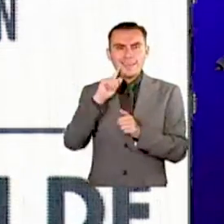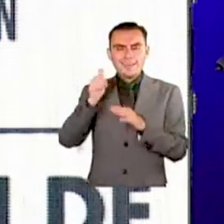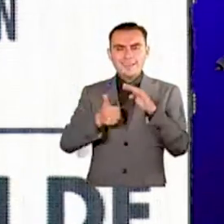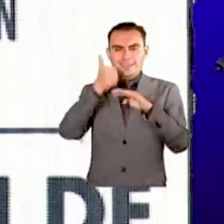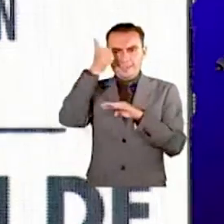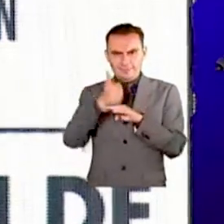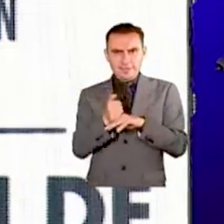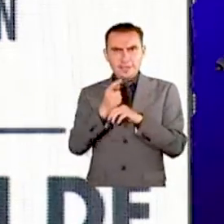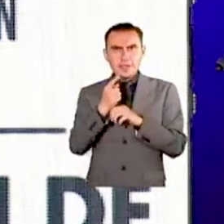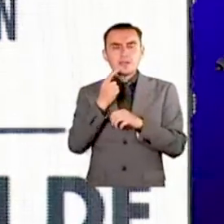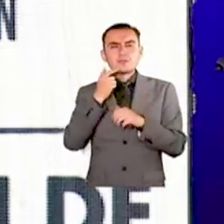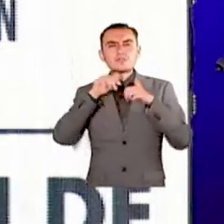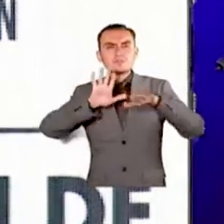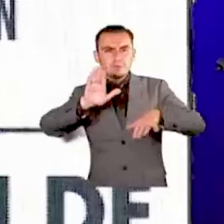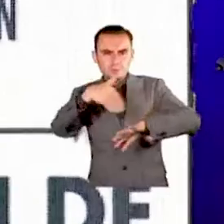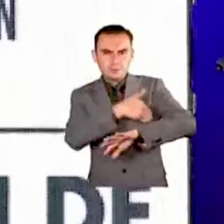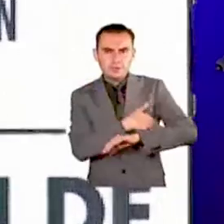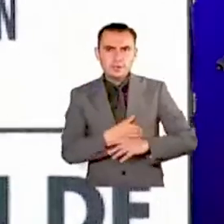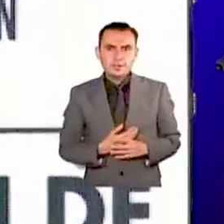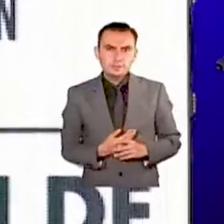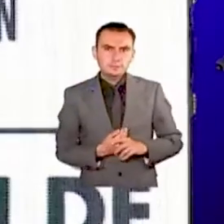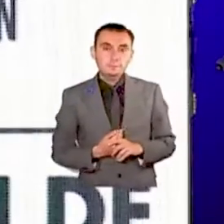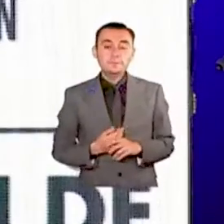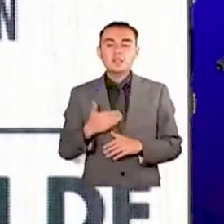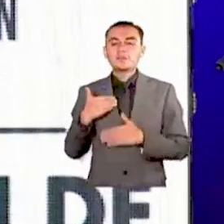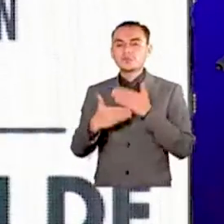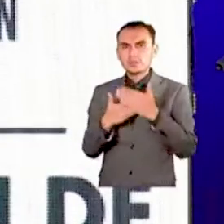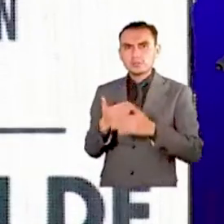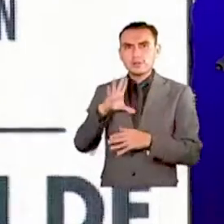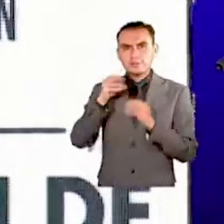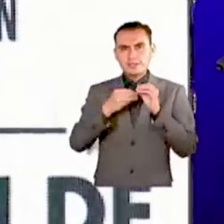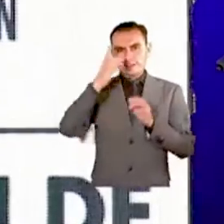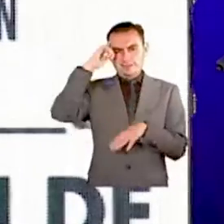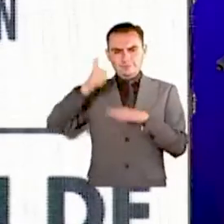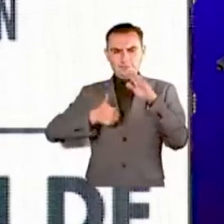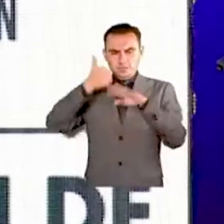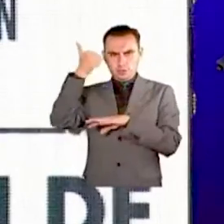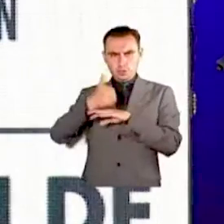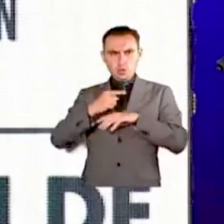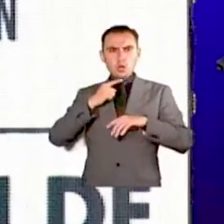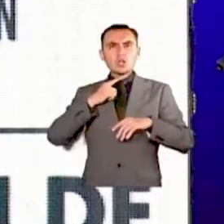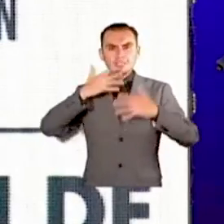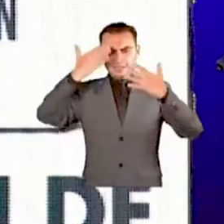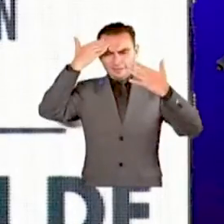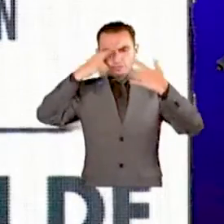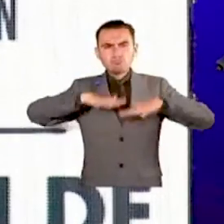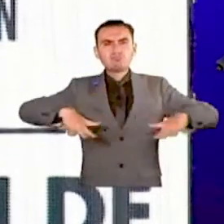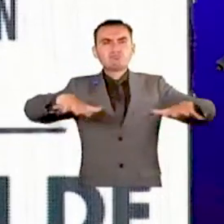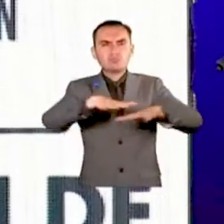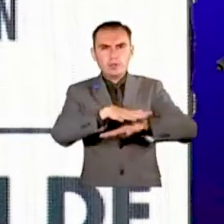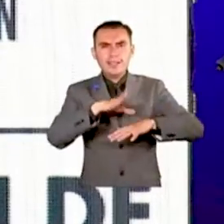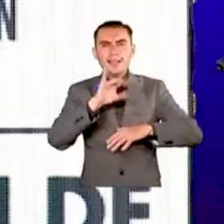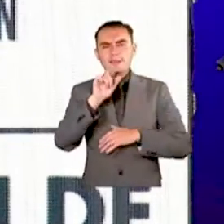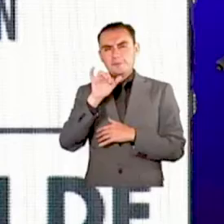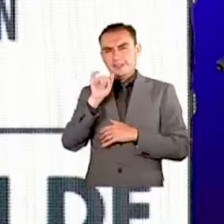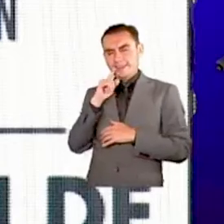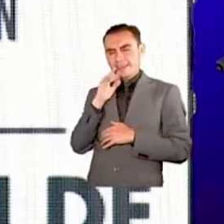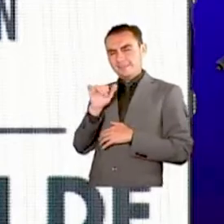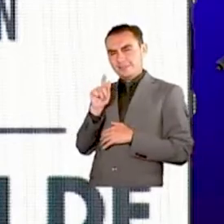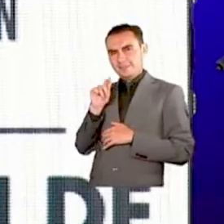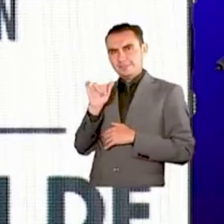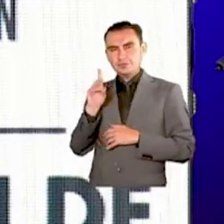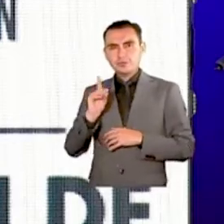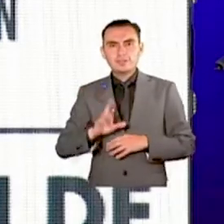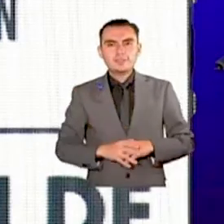del Ministerio Público, quien lideró todo este proceso, y la directora del Instituto de Estudios del Ministerio Público, Camila Afanador